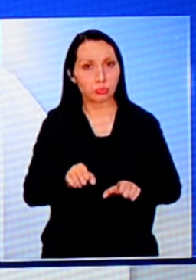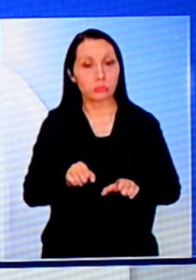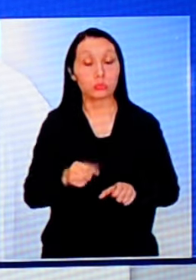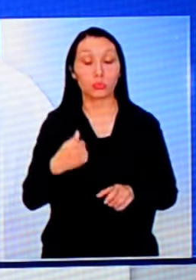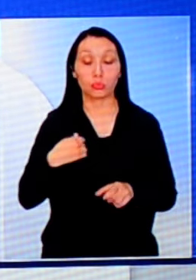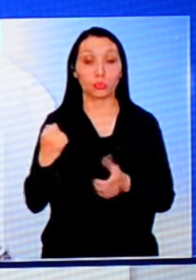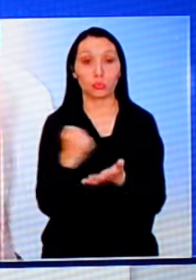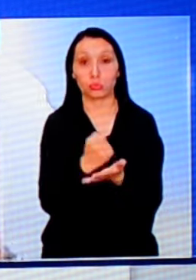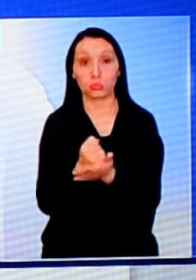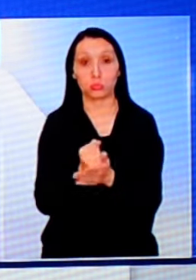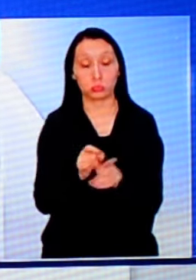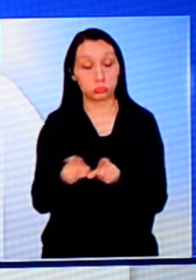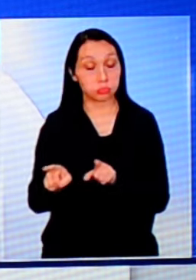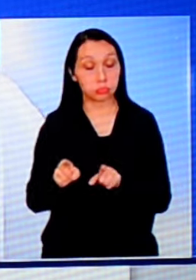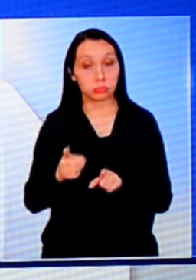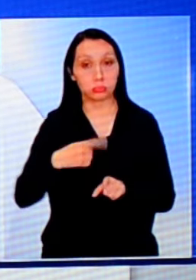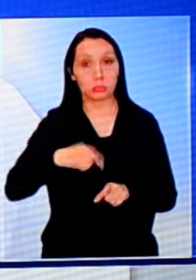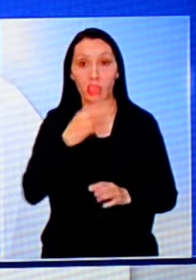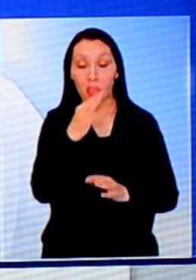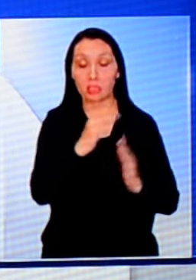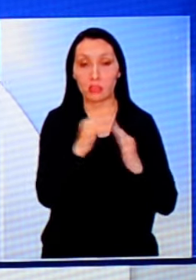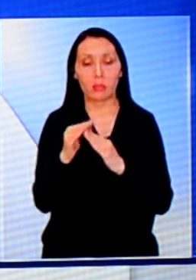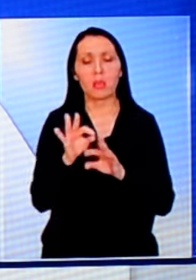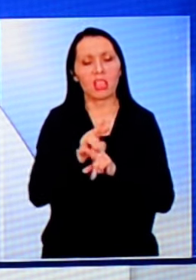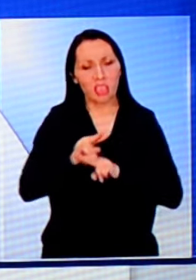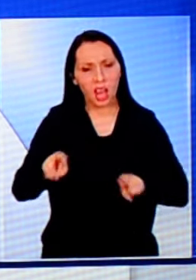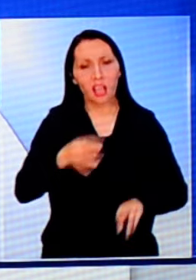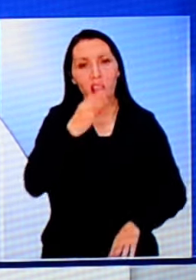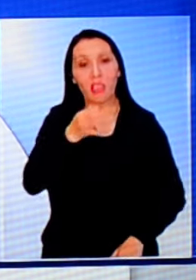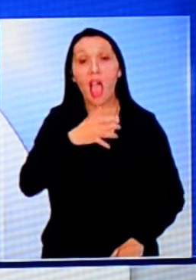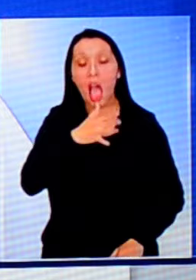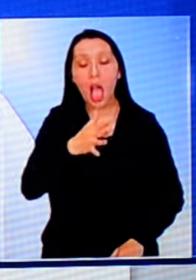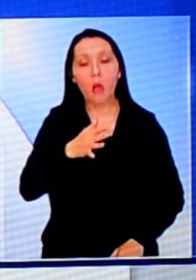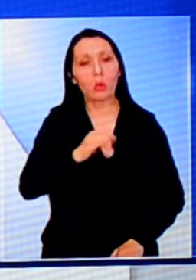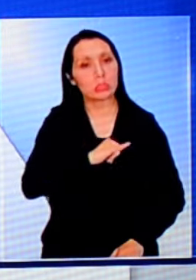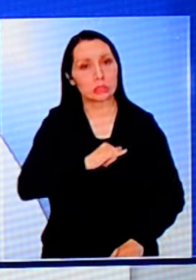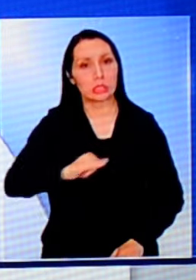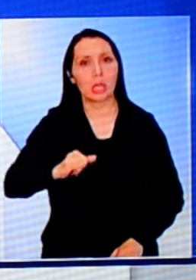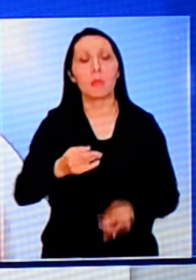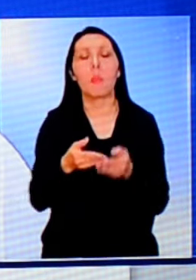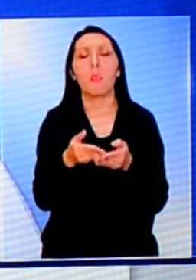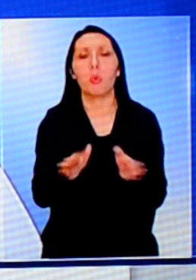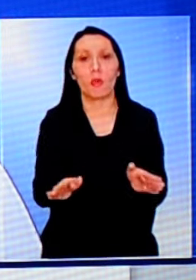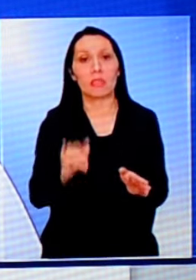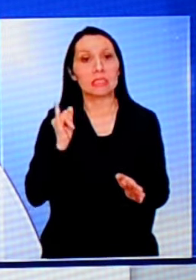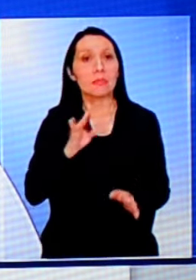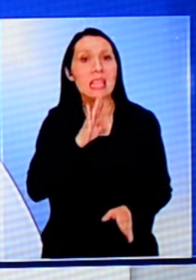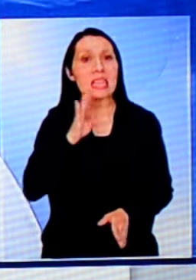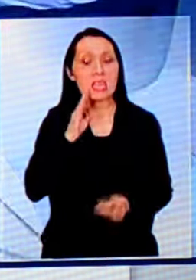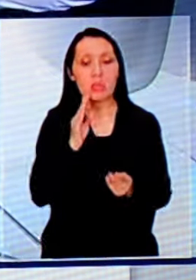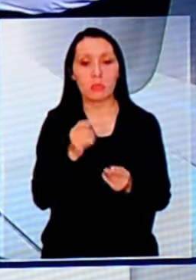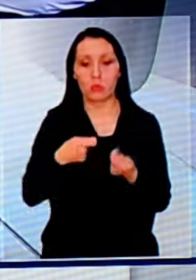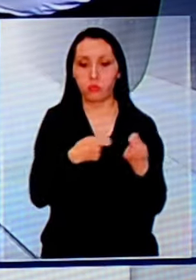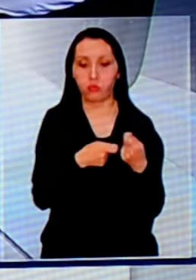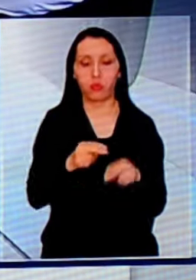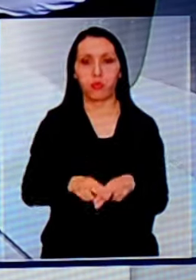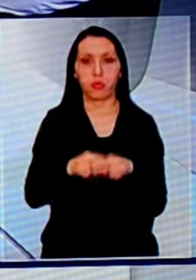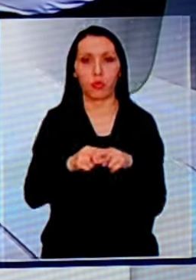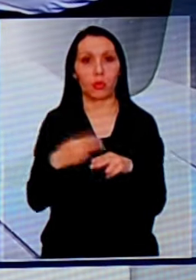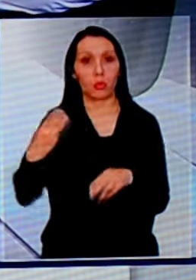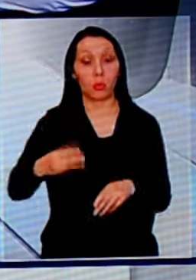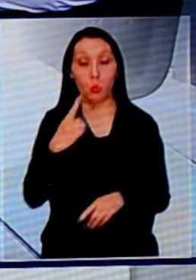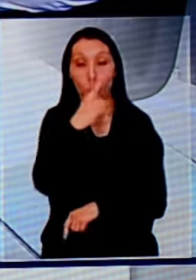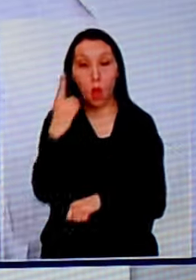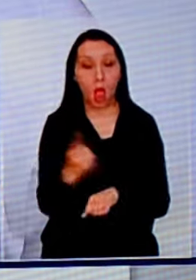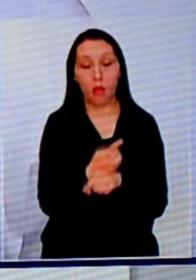gestión, y lo quiero decir aquí a mis vecinos, tranquilidad, el agua potable va a seguir siendo pública, hemos saneado las finanzas municipales. Más de una hora de debate